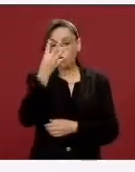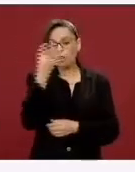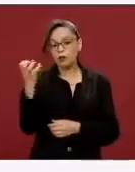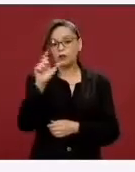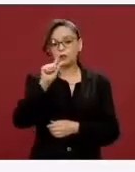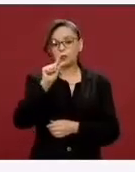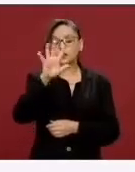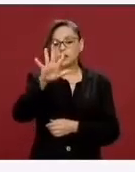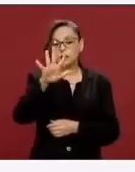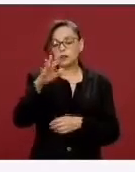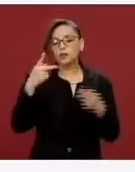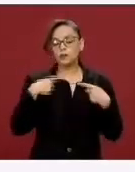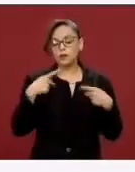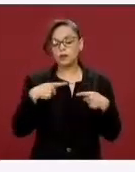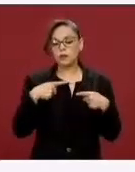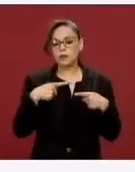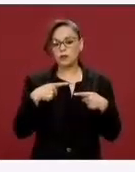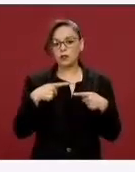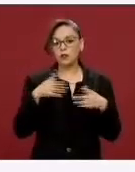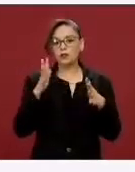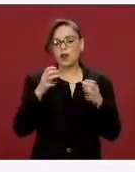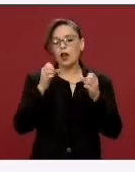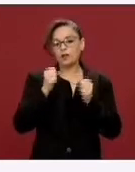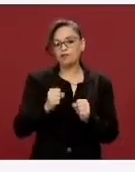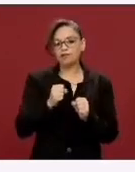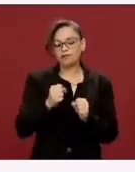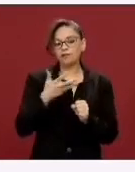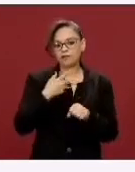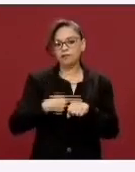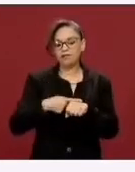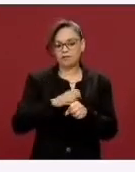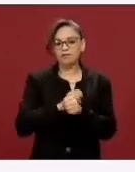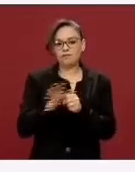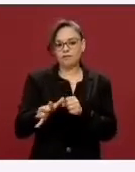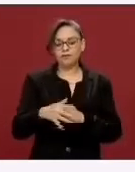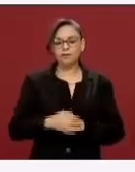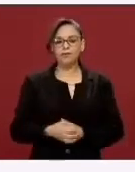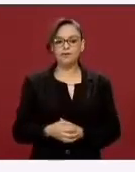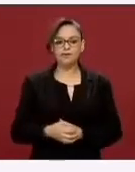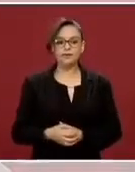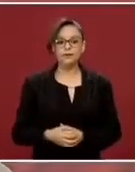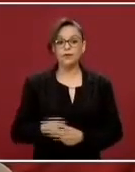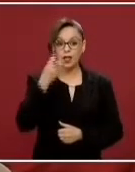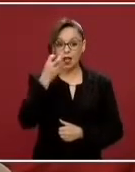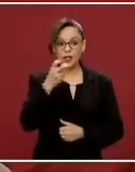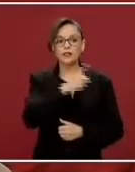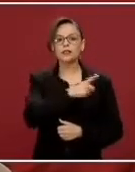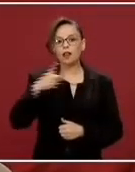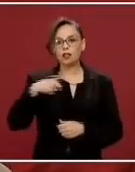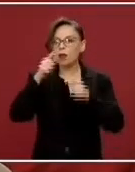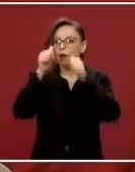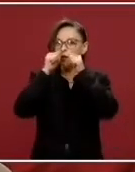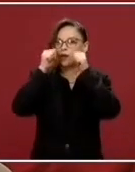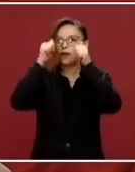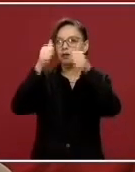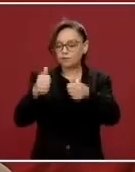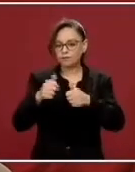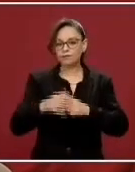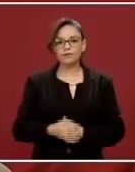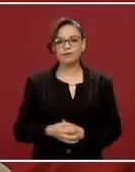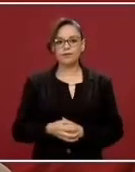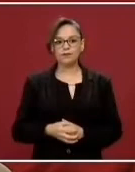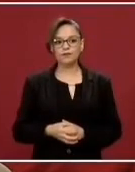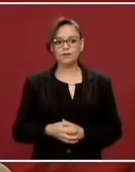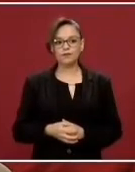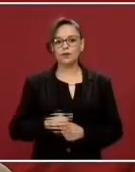casos. Entonces, vamos a prestar atención a esa característica. Vamos a ver la siguiente diapositiva.